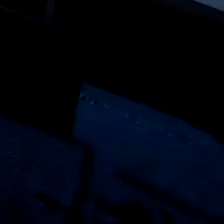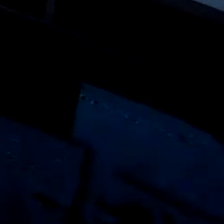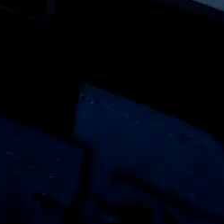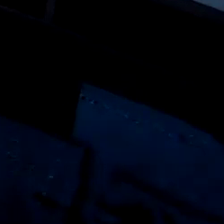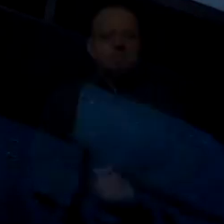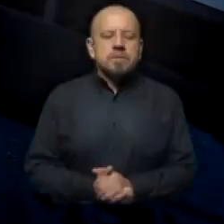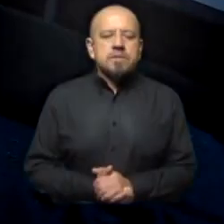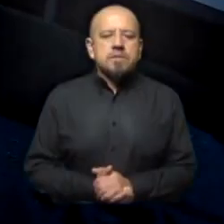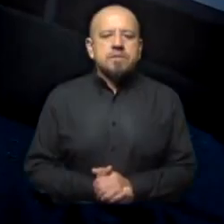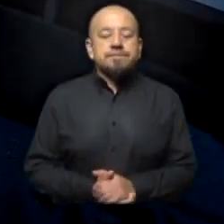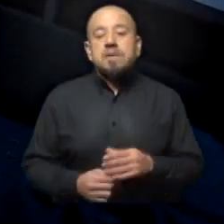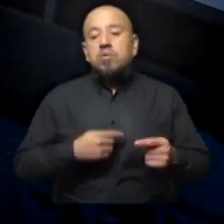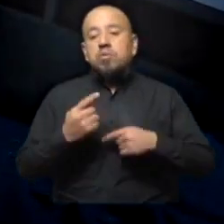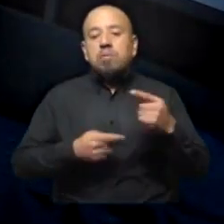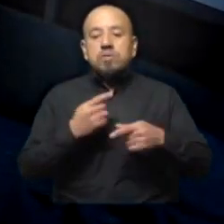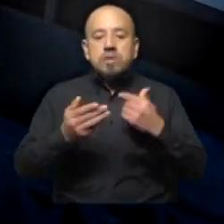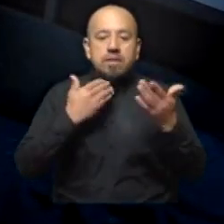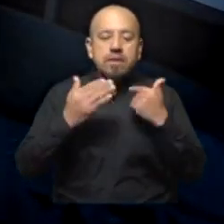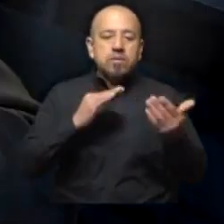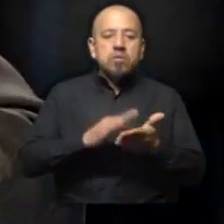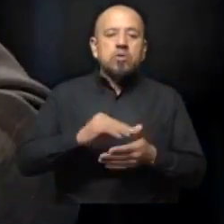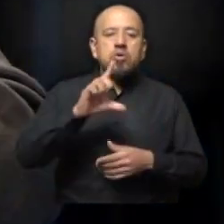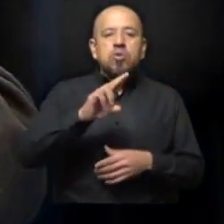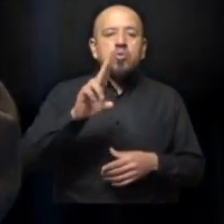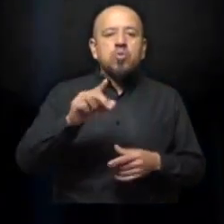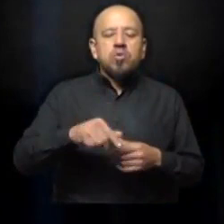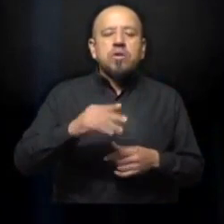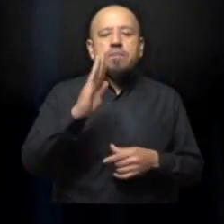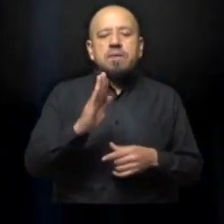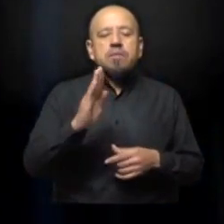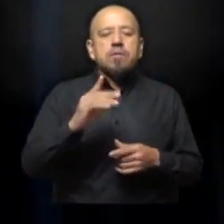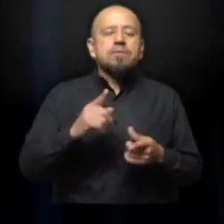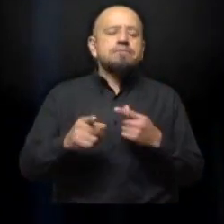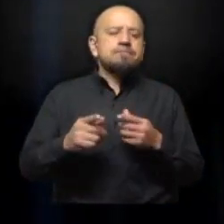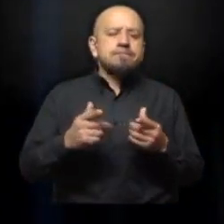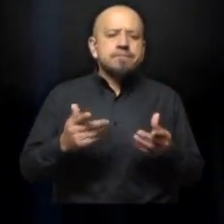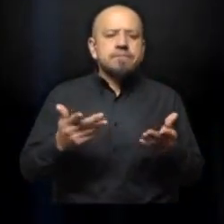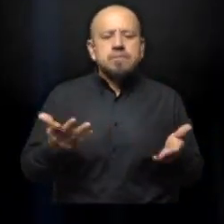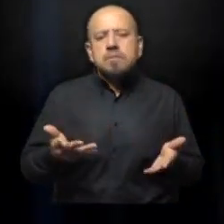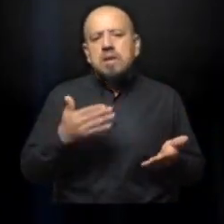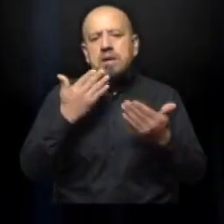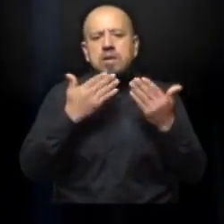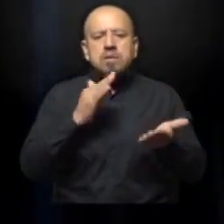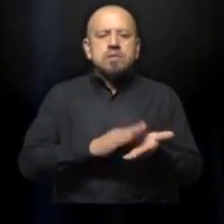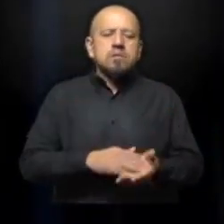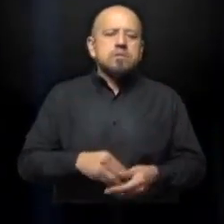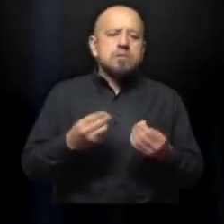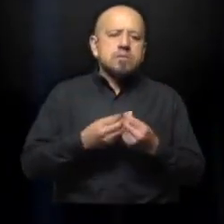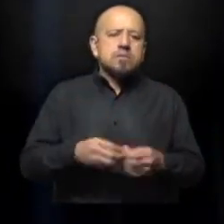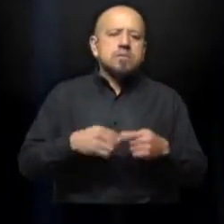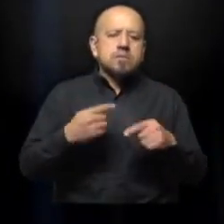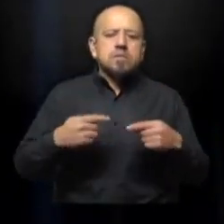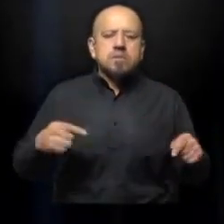seguimos conversando con luke ferreyra y pablo silvera bueno hemos hablado de una pila de cosas